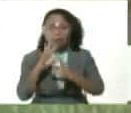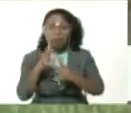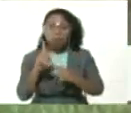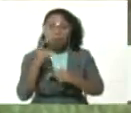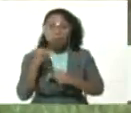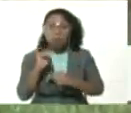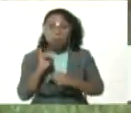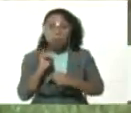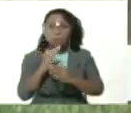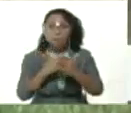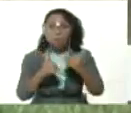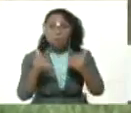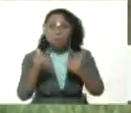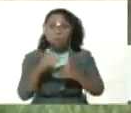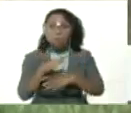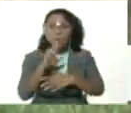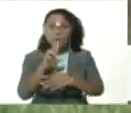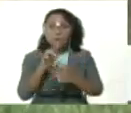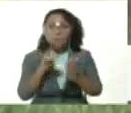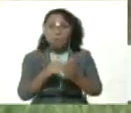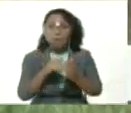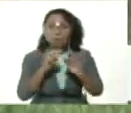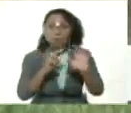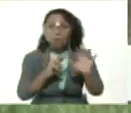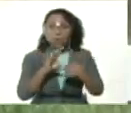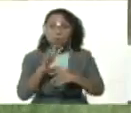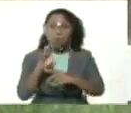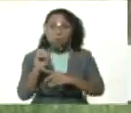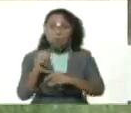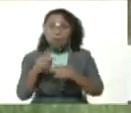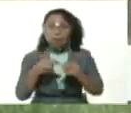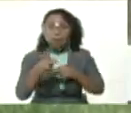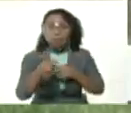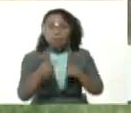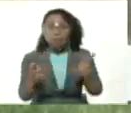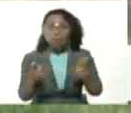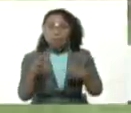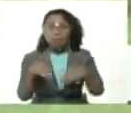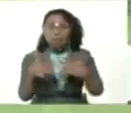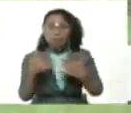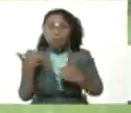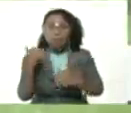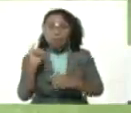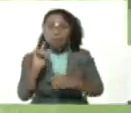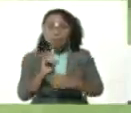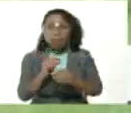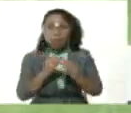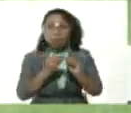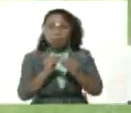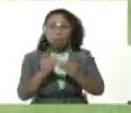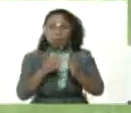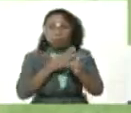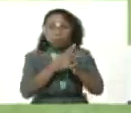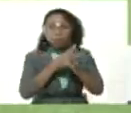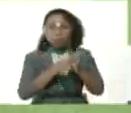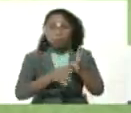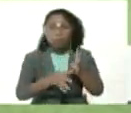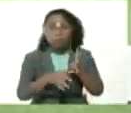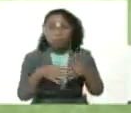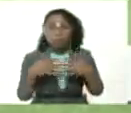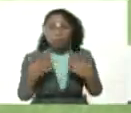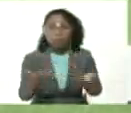una superficie de 3.750 hectáreas, las cuales están estructuradas principalmente